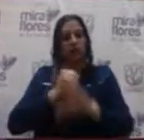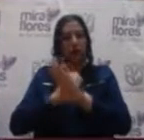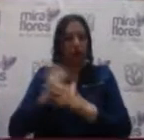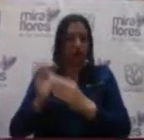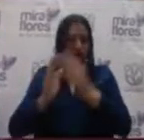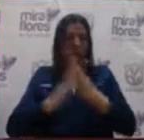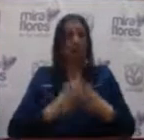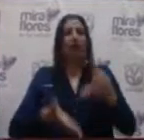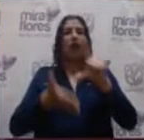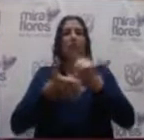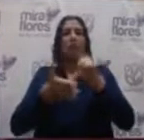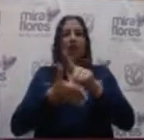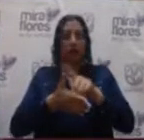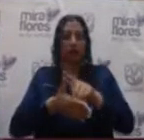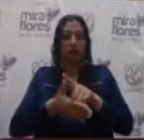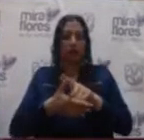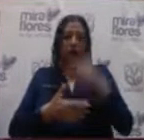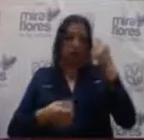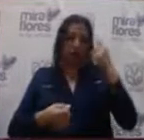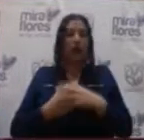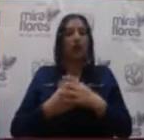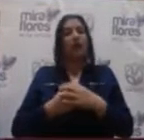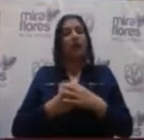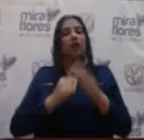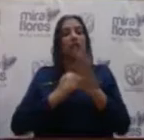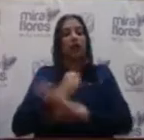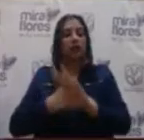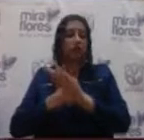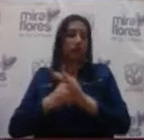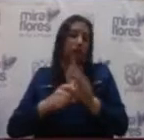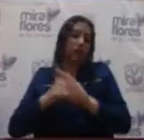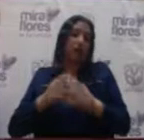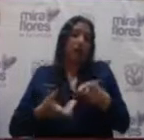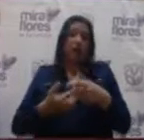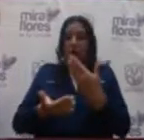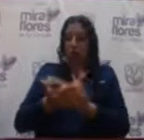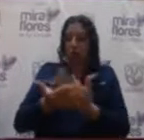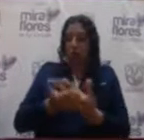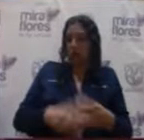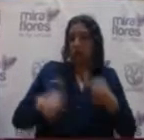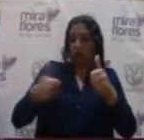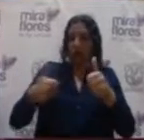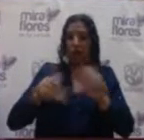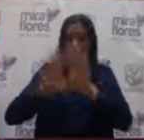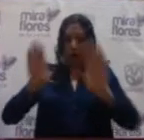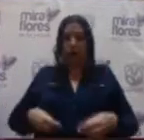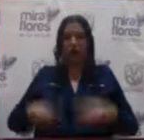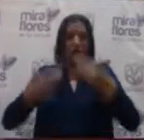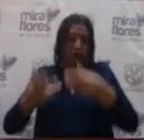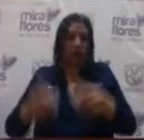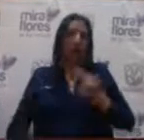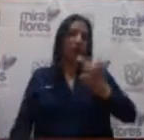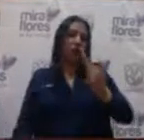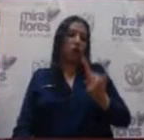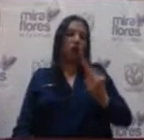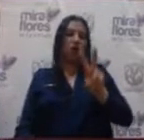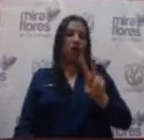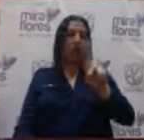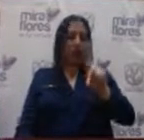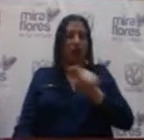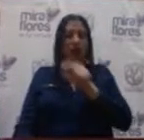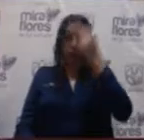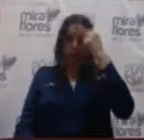entendería entonces que Defensa Civil Lima ha convalidado la situación de los cines VK. Por lo tanto, creería que su pedido es un